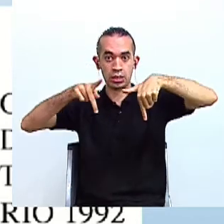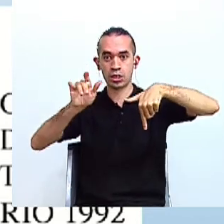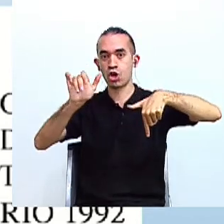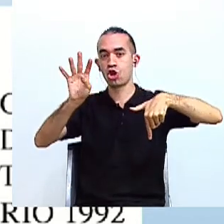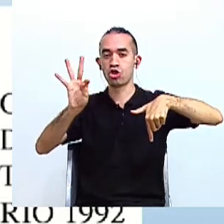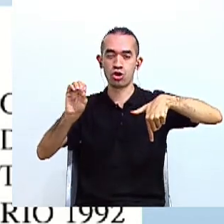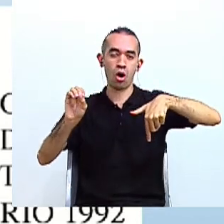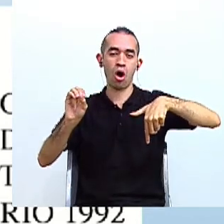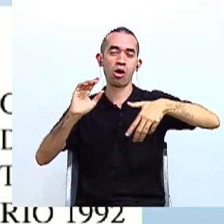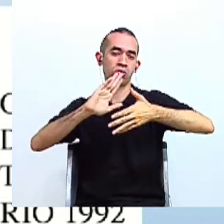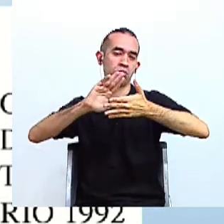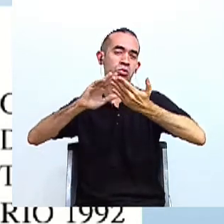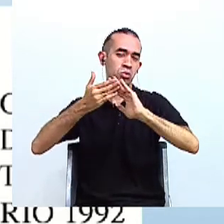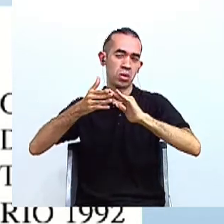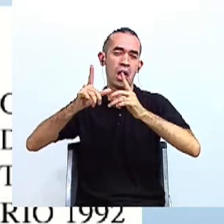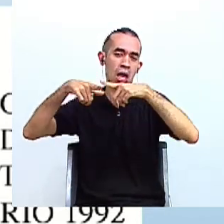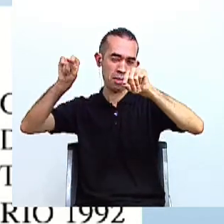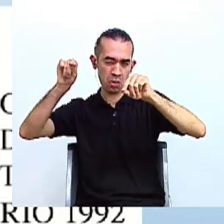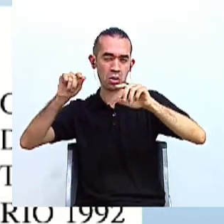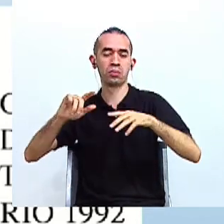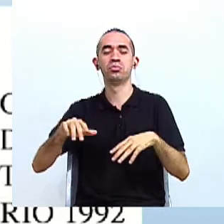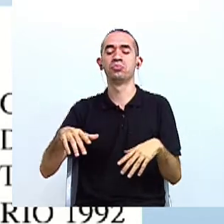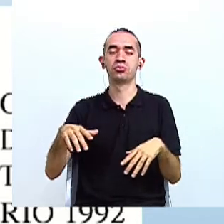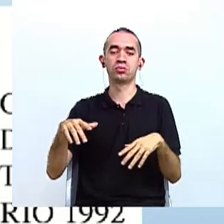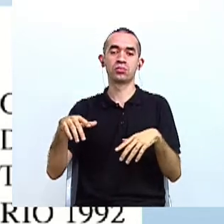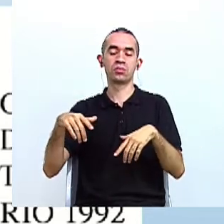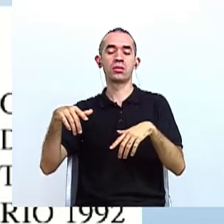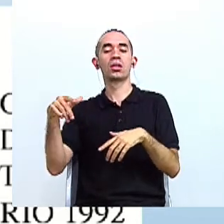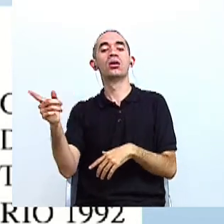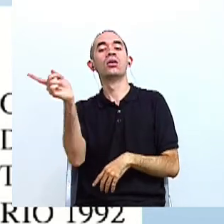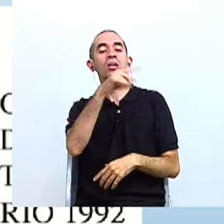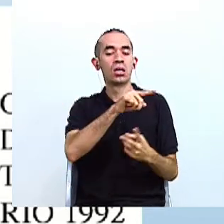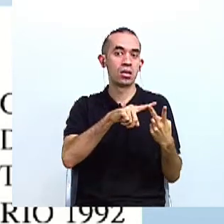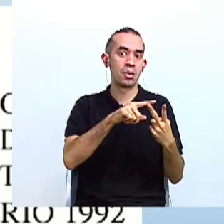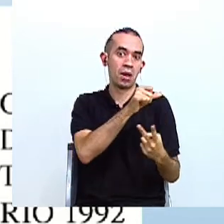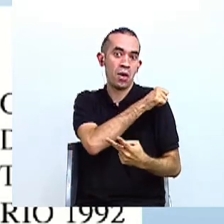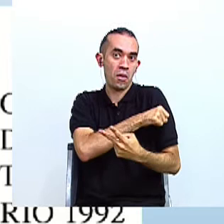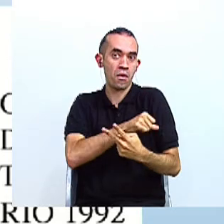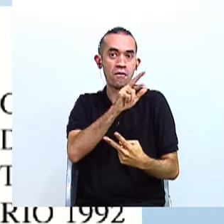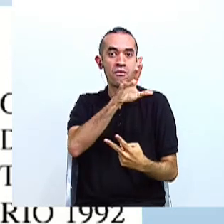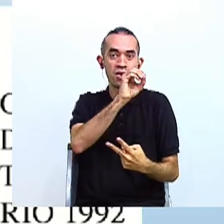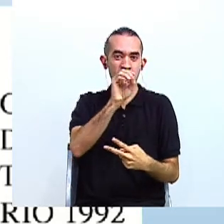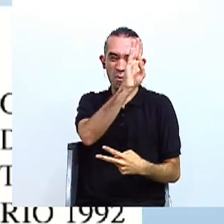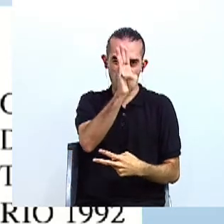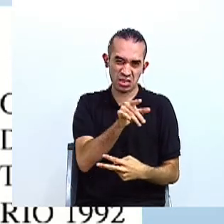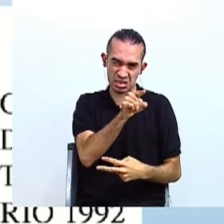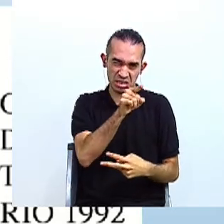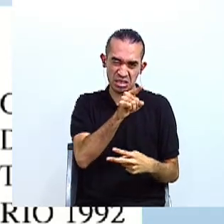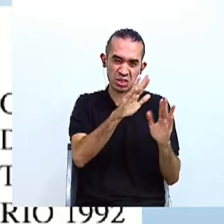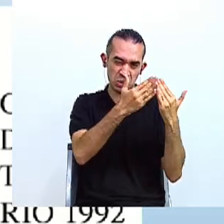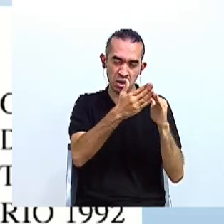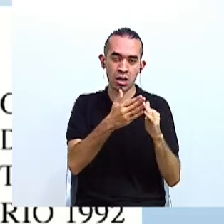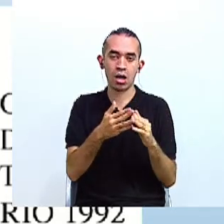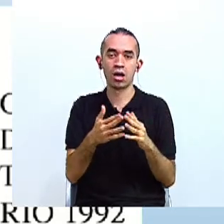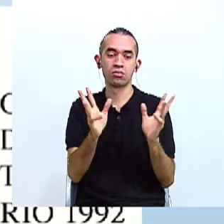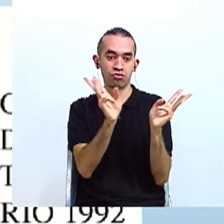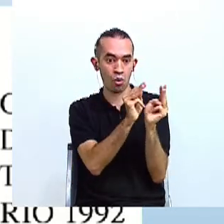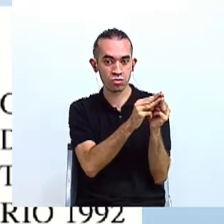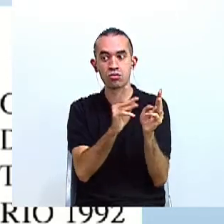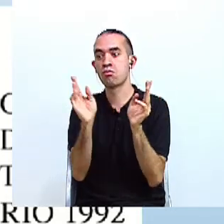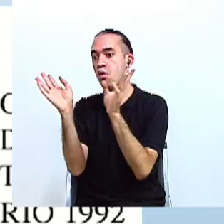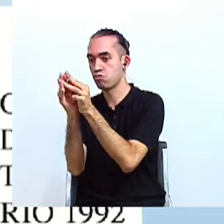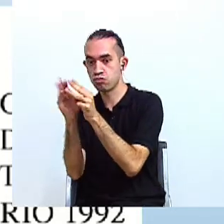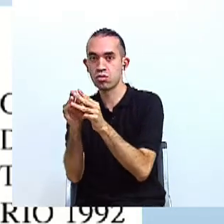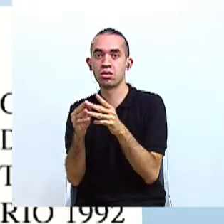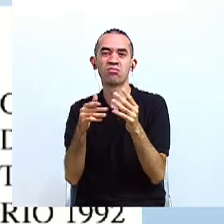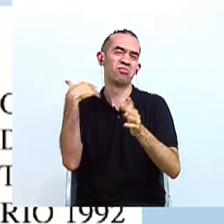la conferencia de cambio climático, en fin, se están dando bastantes iniciativas muy fuertes para poder revertir